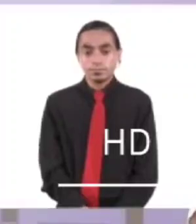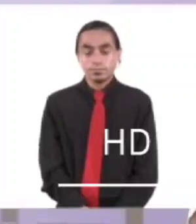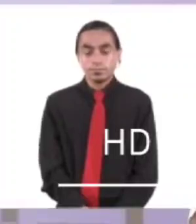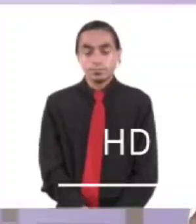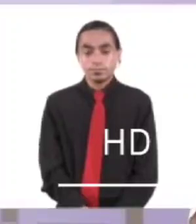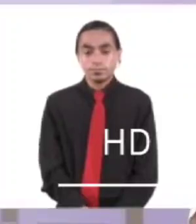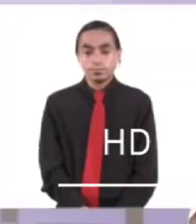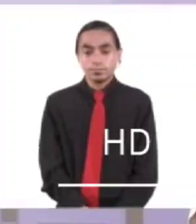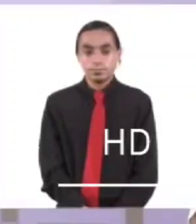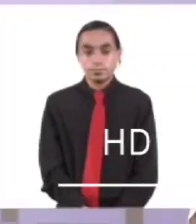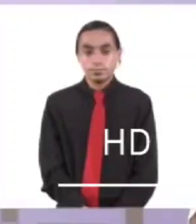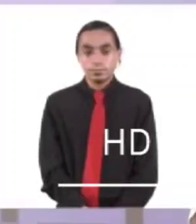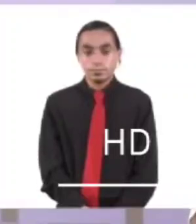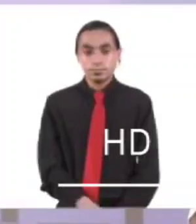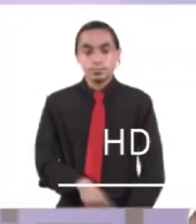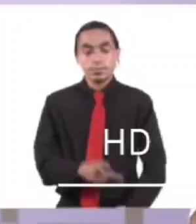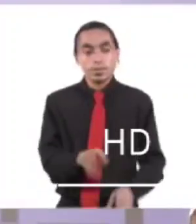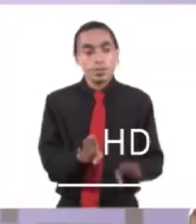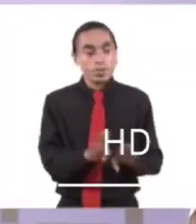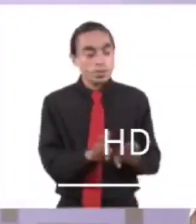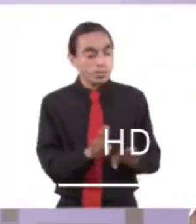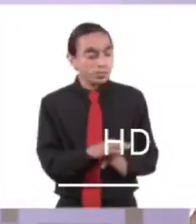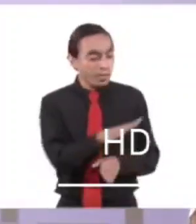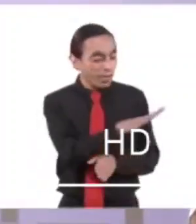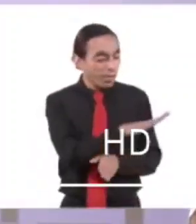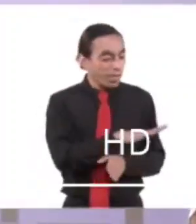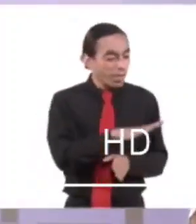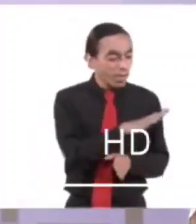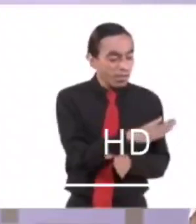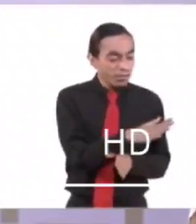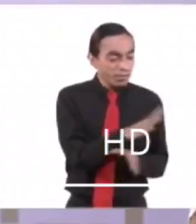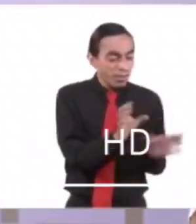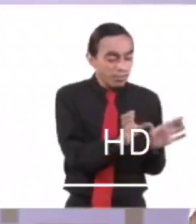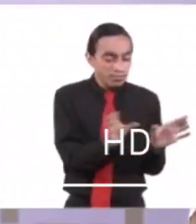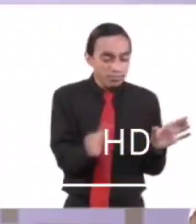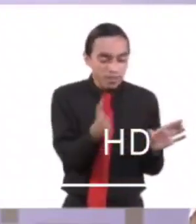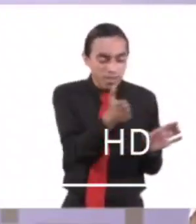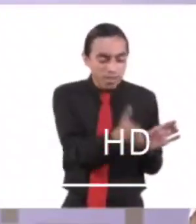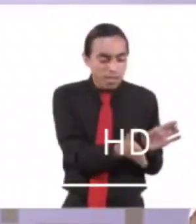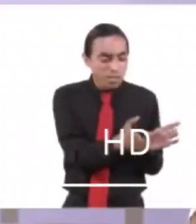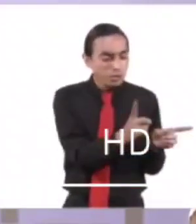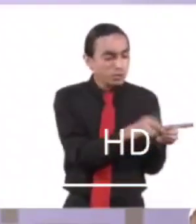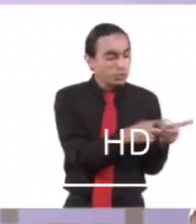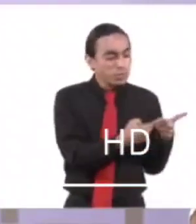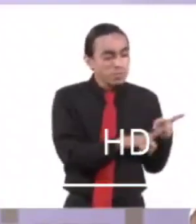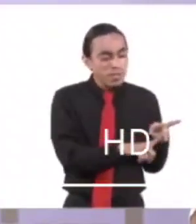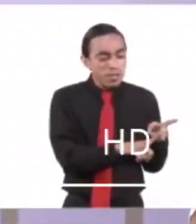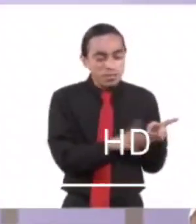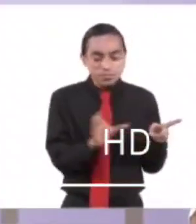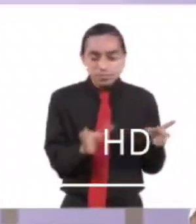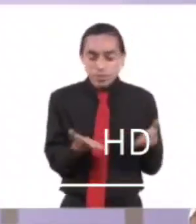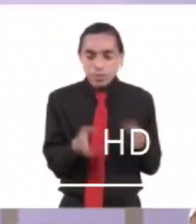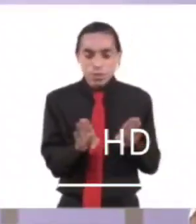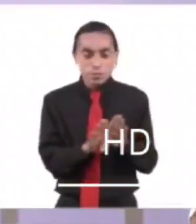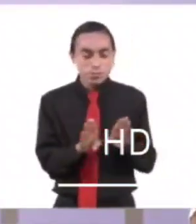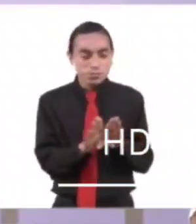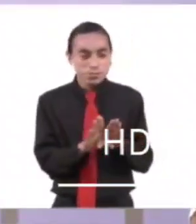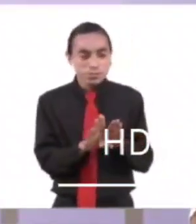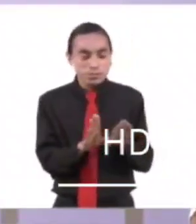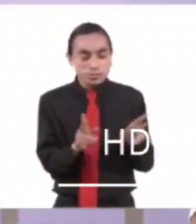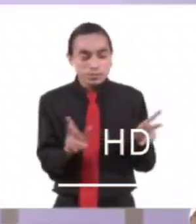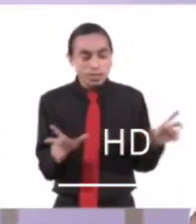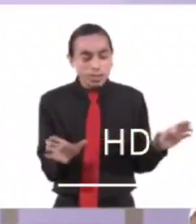Pero ¿quién puede delimitar dónde comienza una colonia y dónde termina la otra? Ambas están tan imbricadas que se las